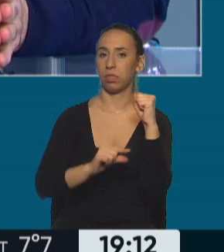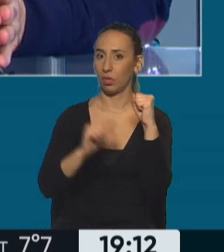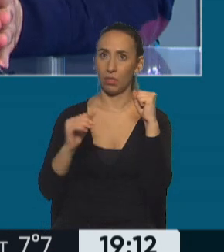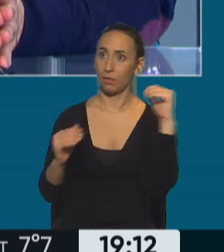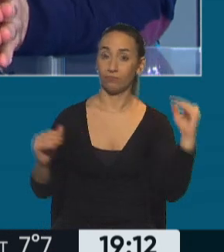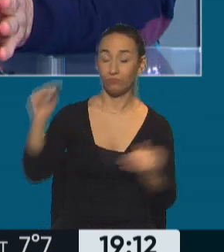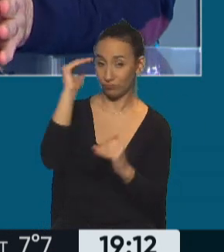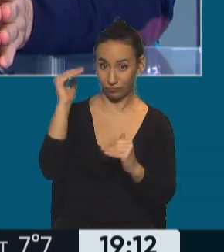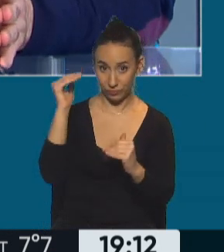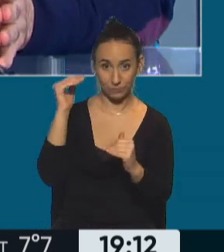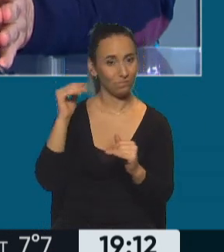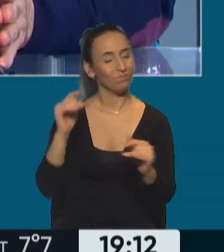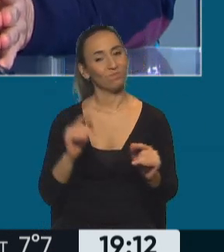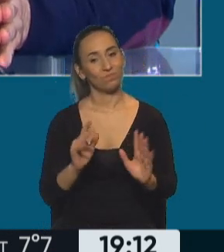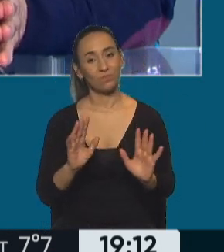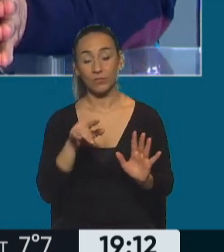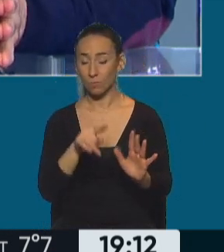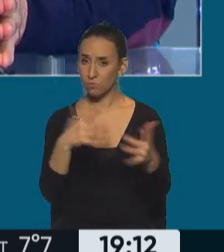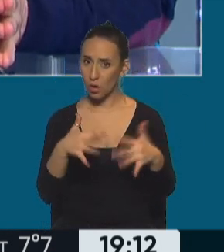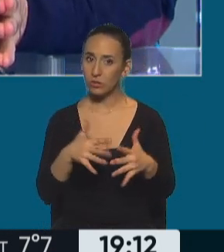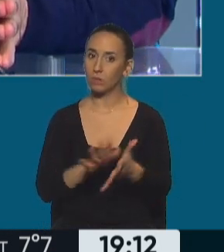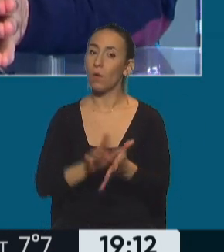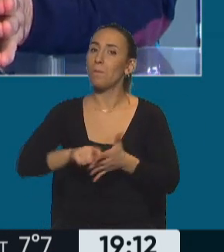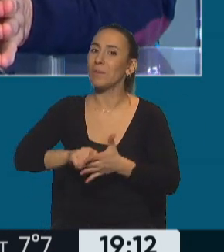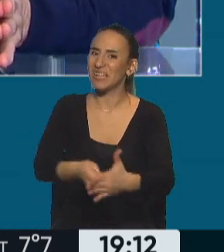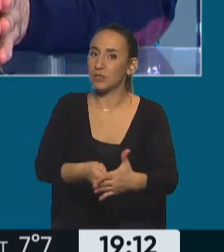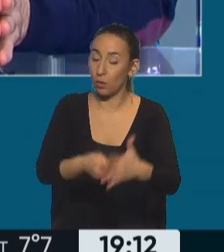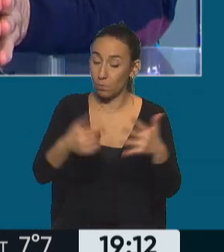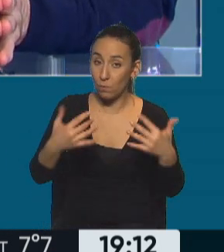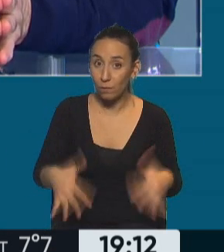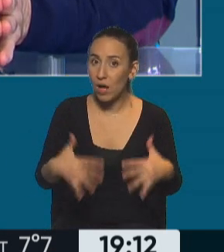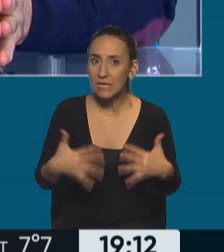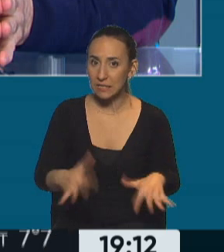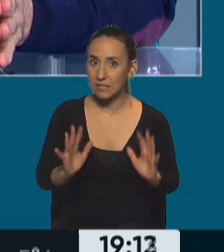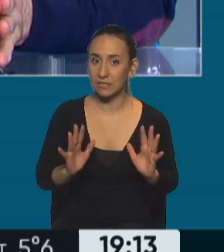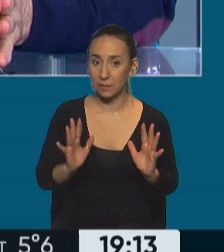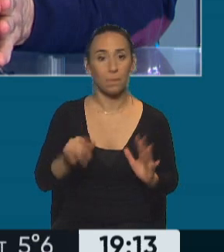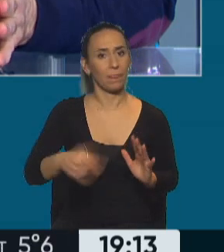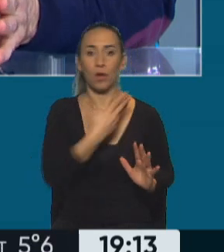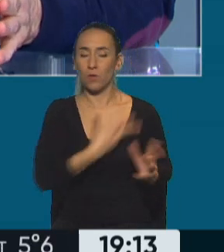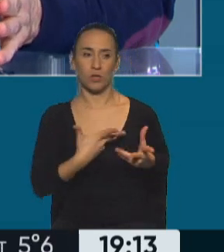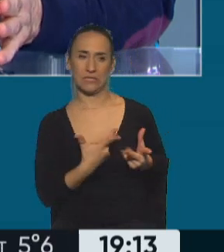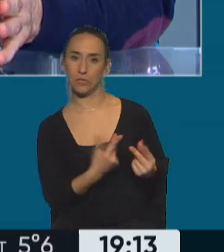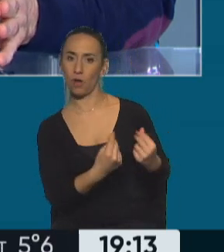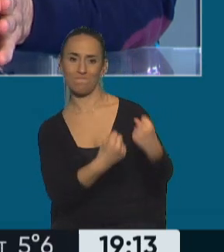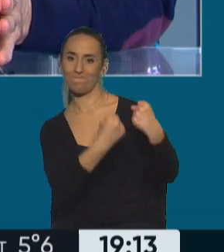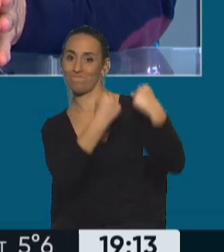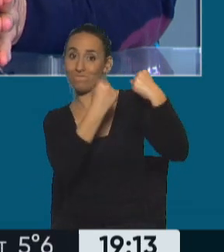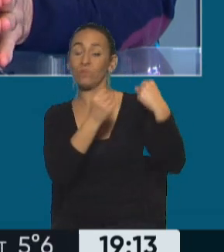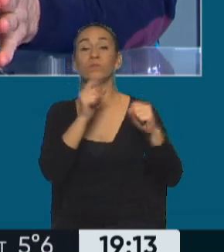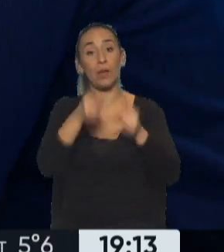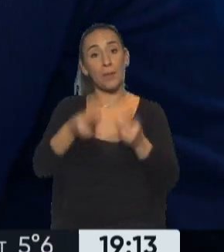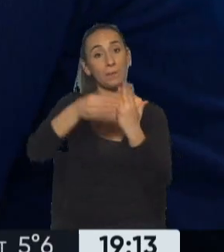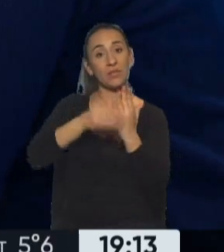embestida devaluatoria muy fuerte. Hasta ahora el gobierno resistió esa medida, la resistió